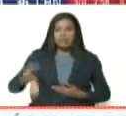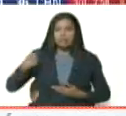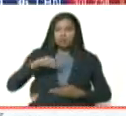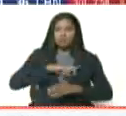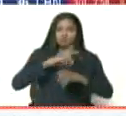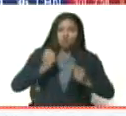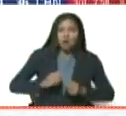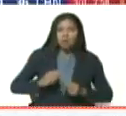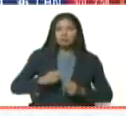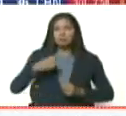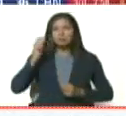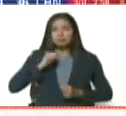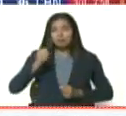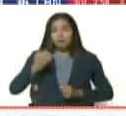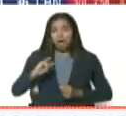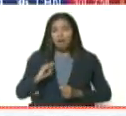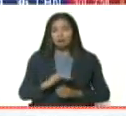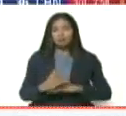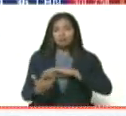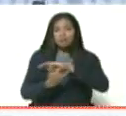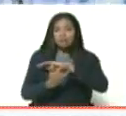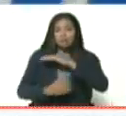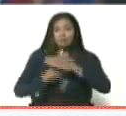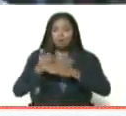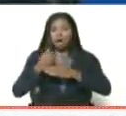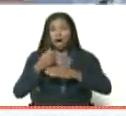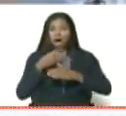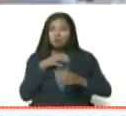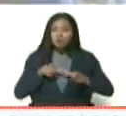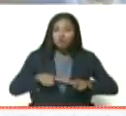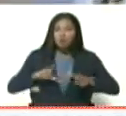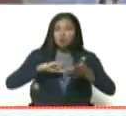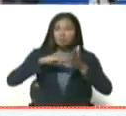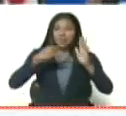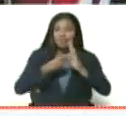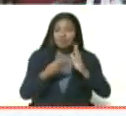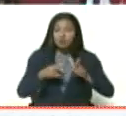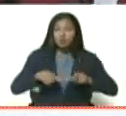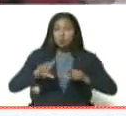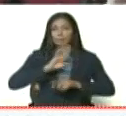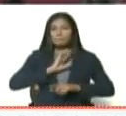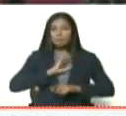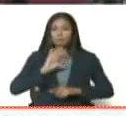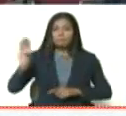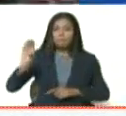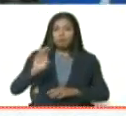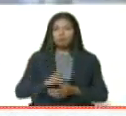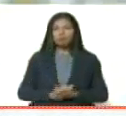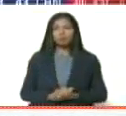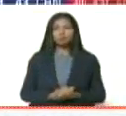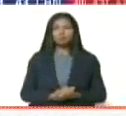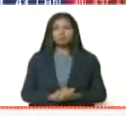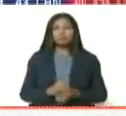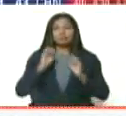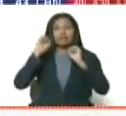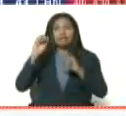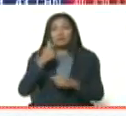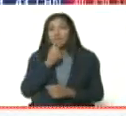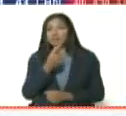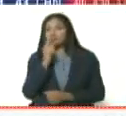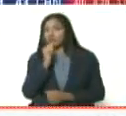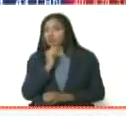duro, poderoso, bueno, en técnica. Además están en su patio, están en su país. Ganarle no era